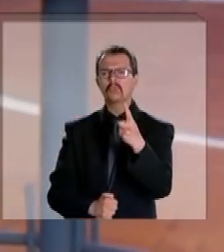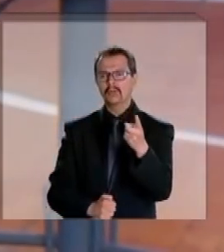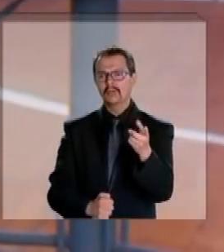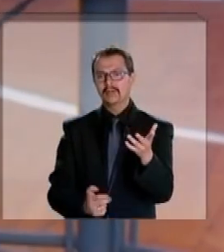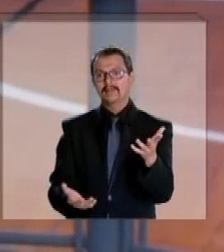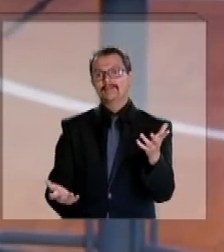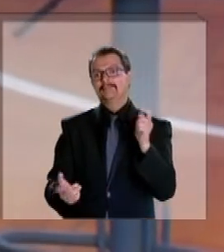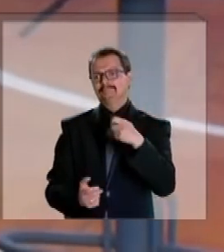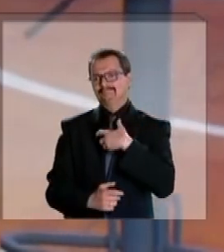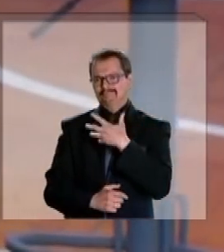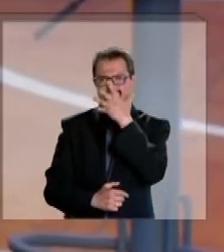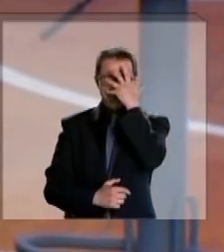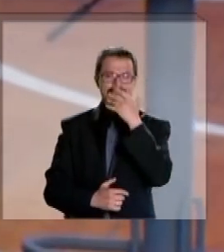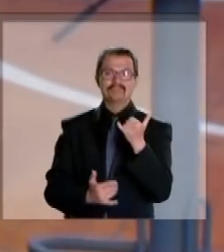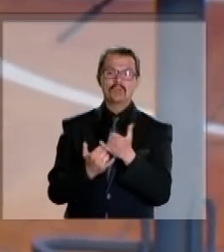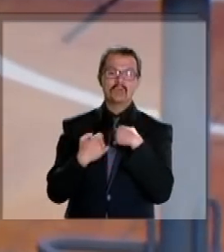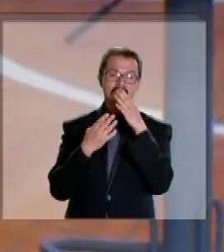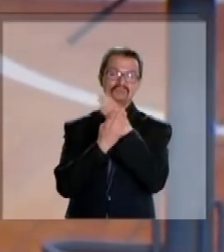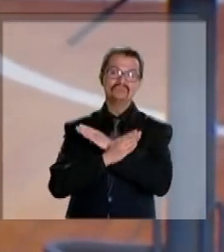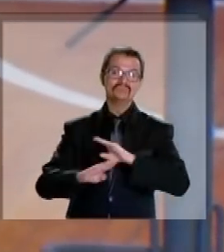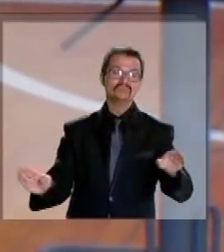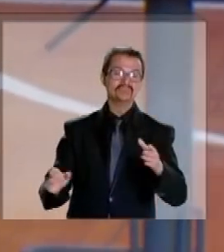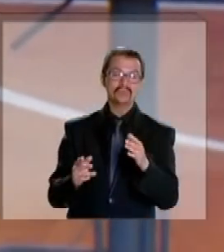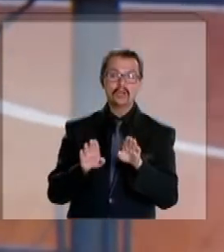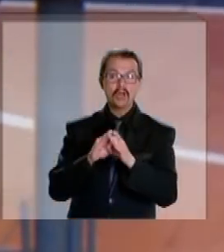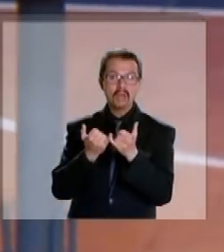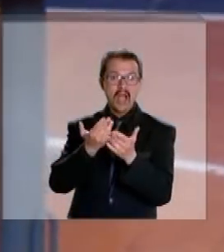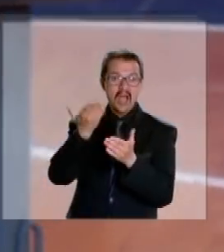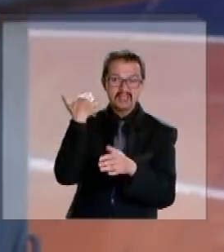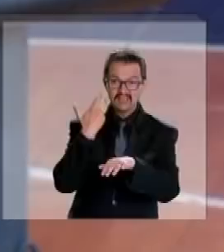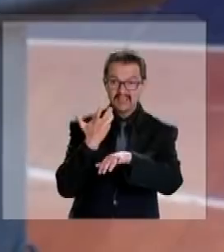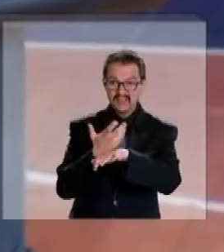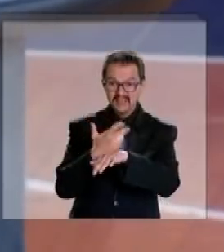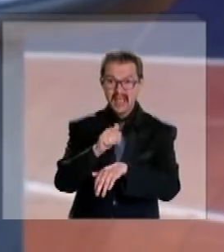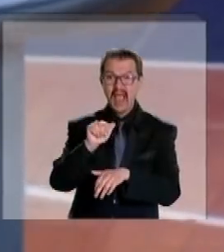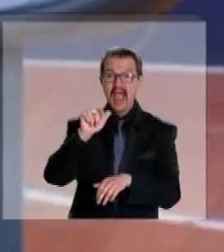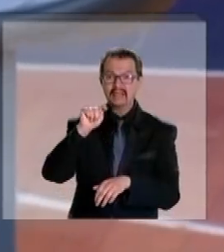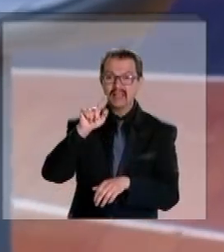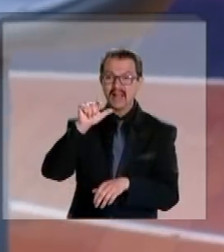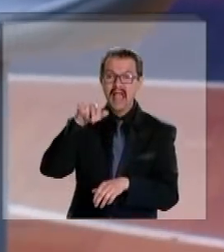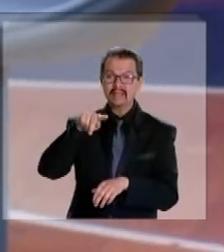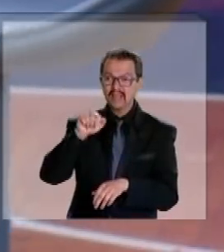de Atlanta más que donde vivía la familia sin haber visitado una sola vez a